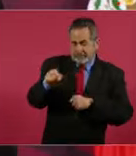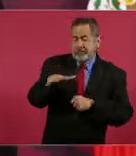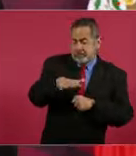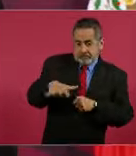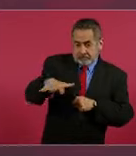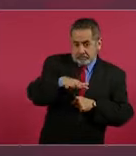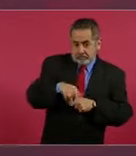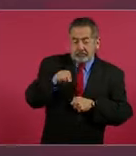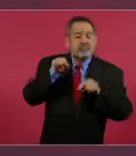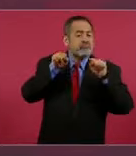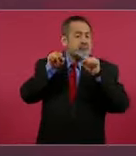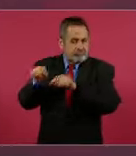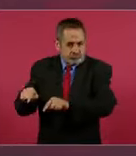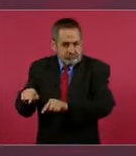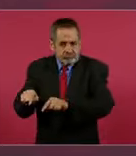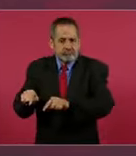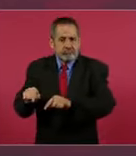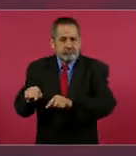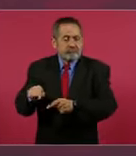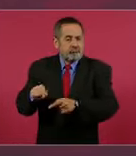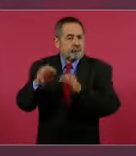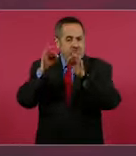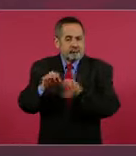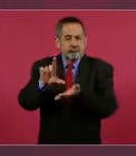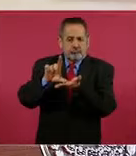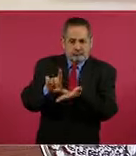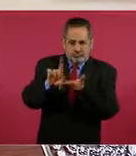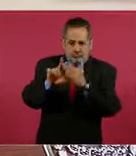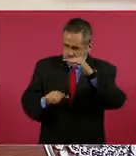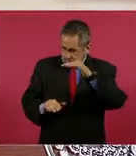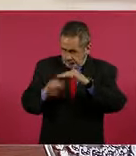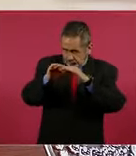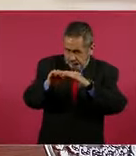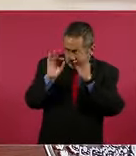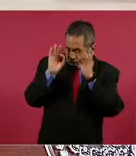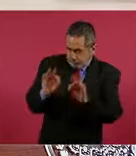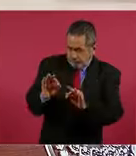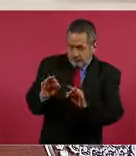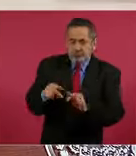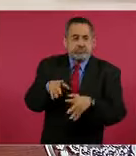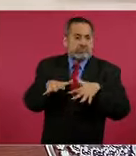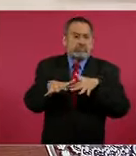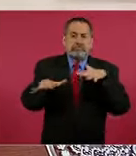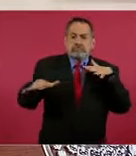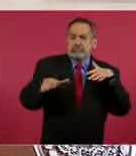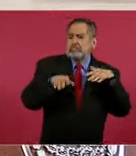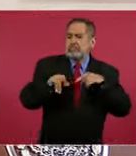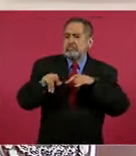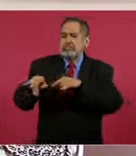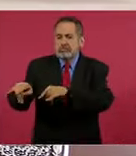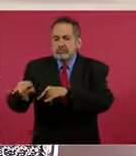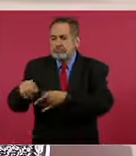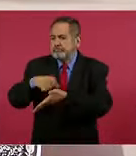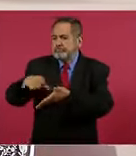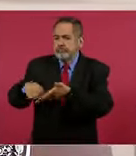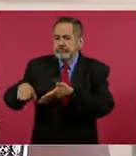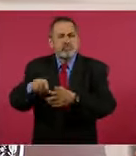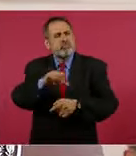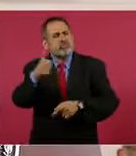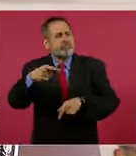porque está demostrado que son litros de a litro. Y hay otra gasolinería aquí en